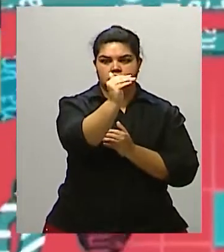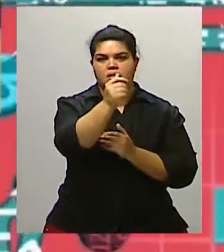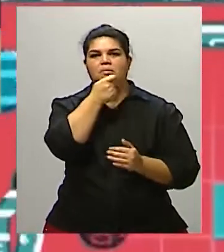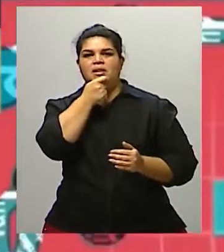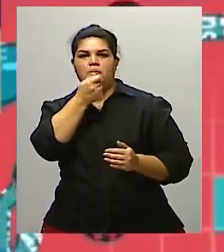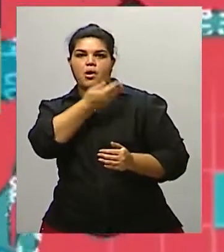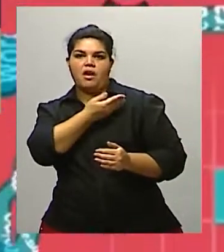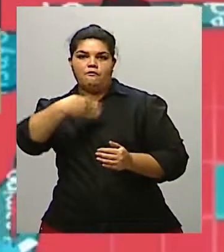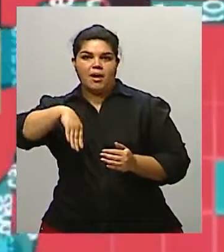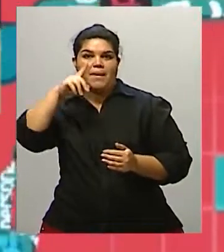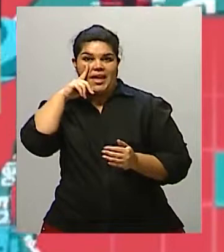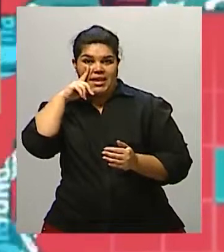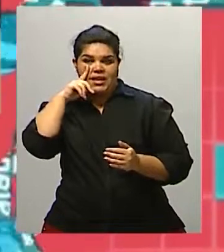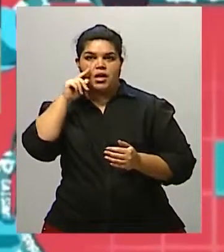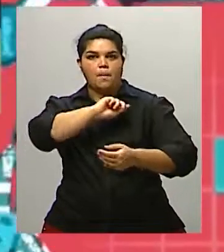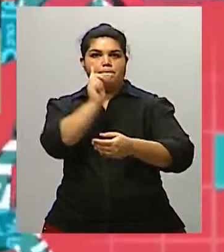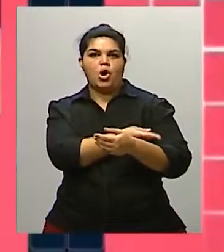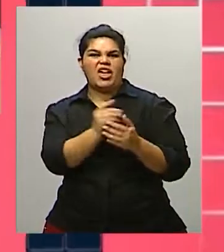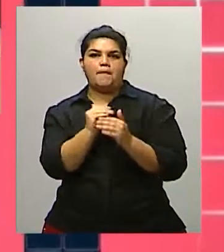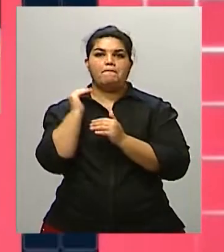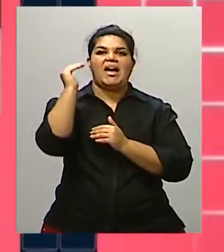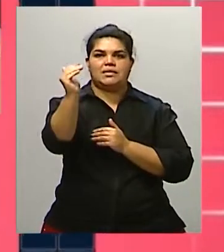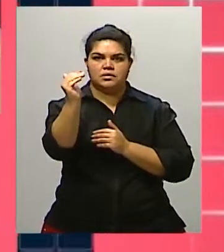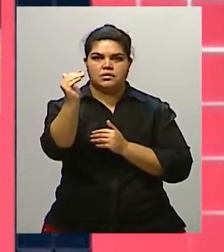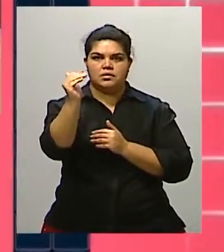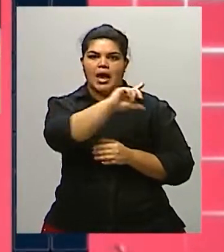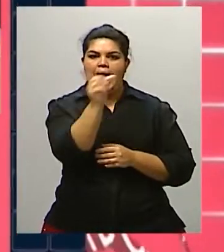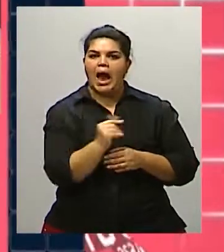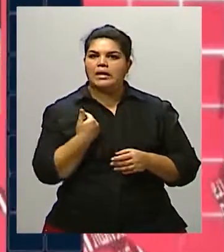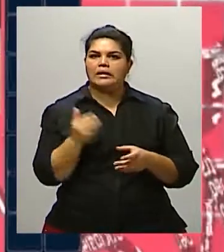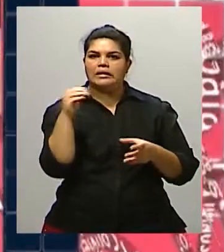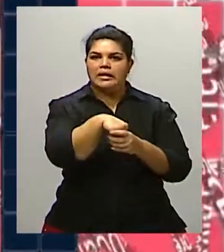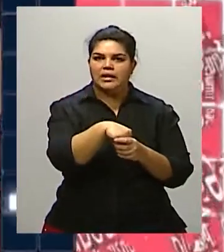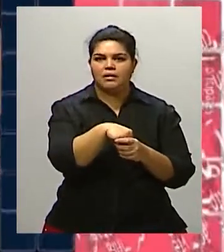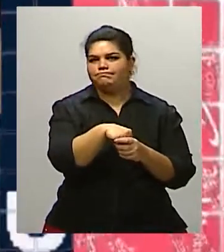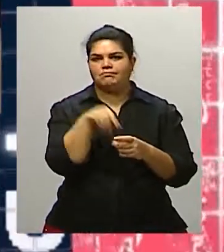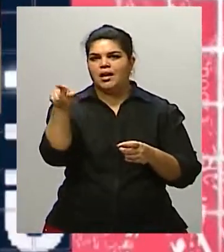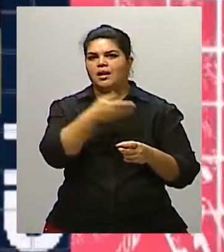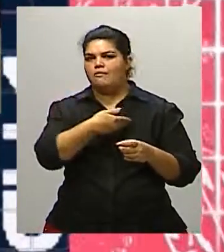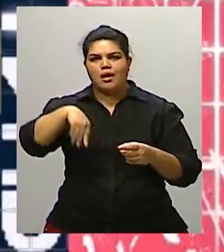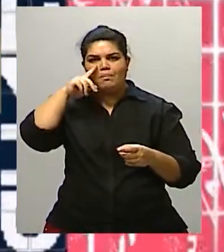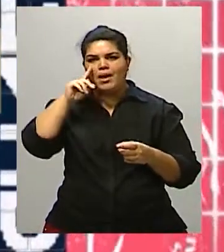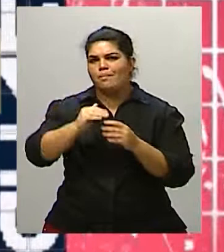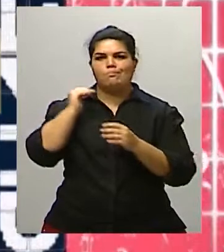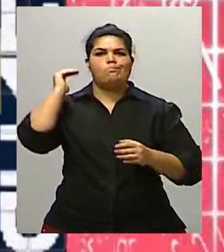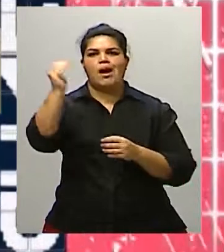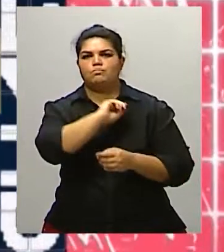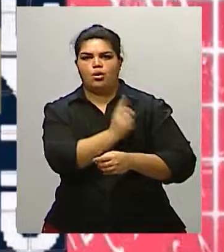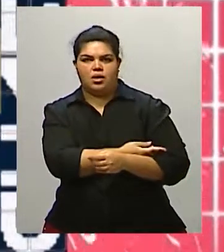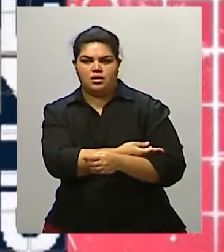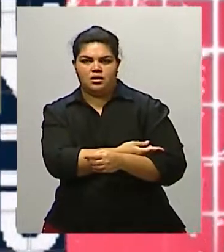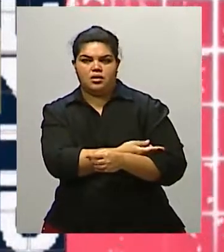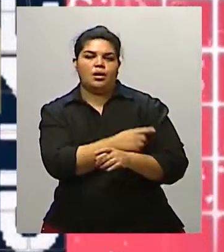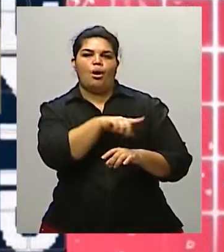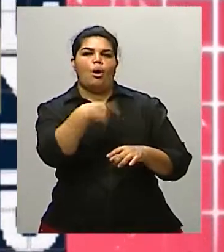Argentina. Greenpeace tiene un poder distinto, pero más poder que la Argentina. Y eso se da en todo el mundo.